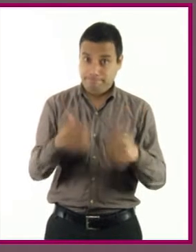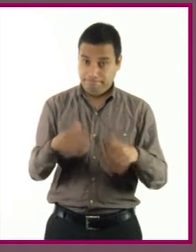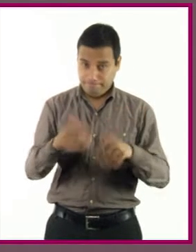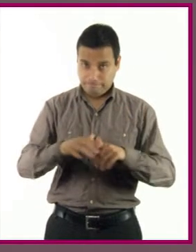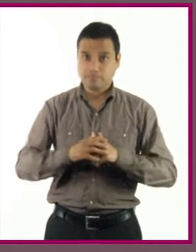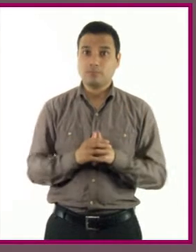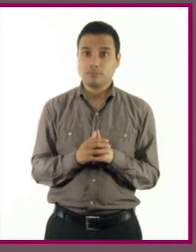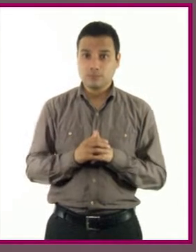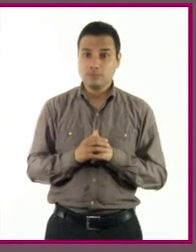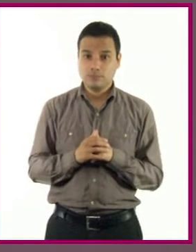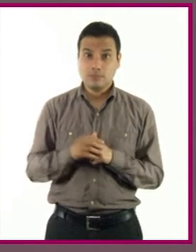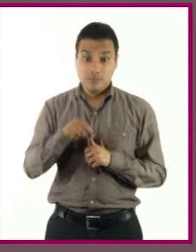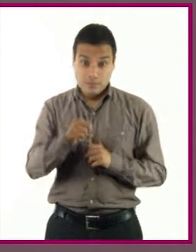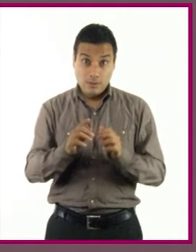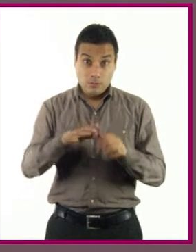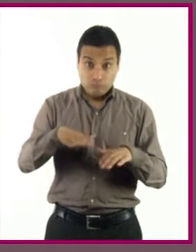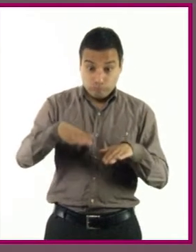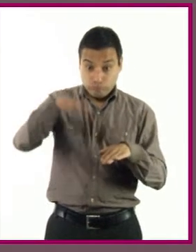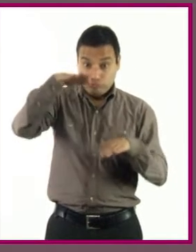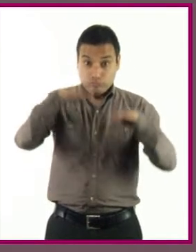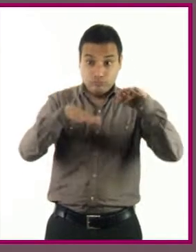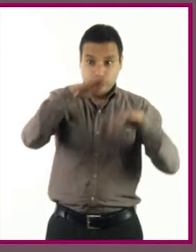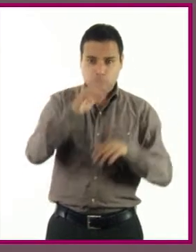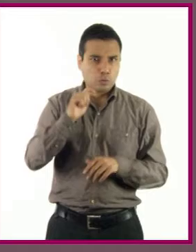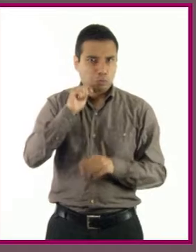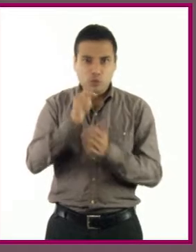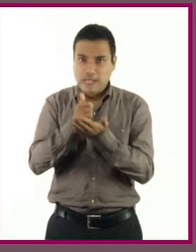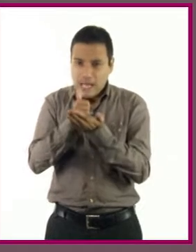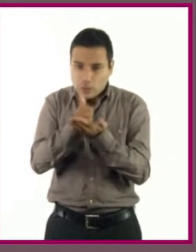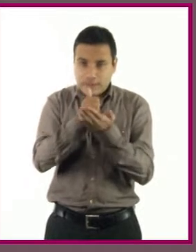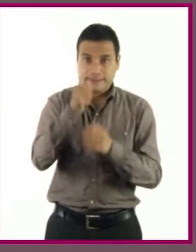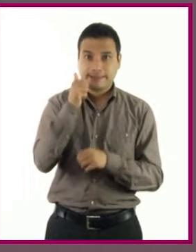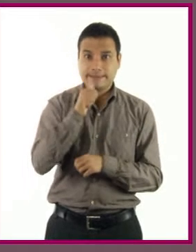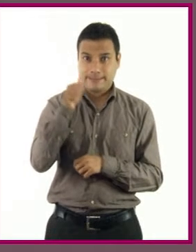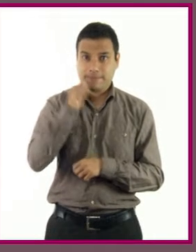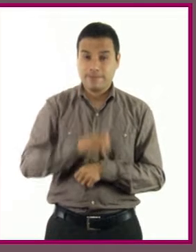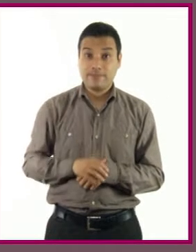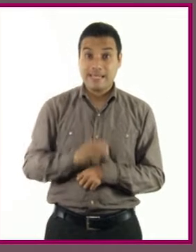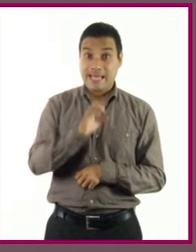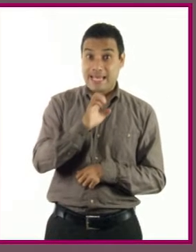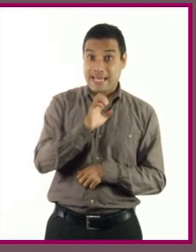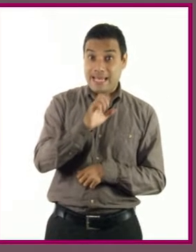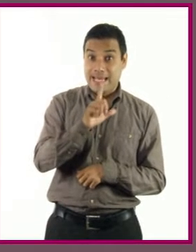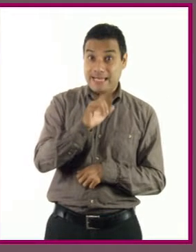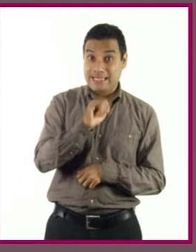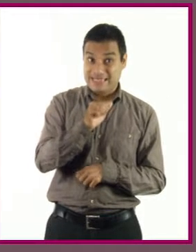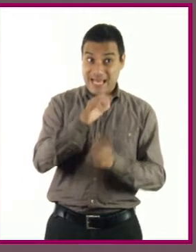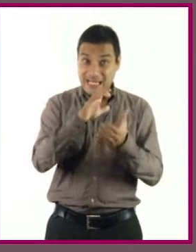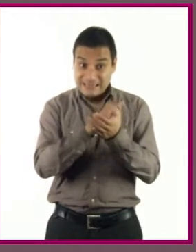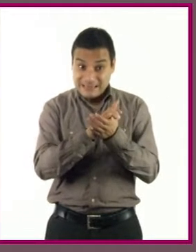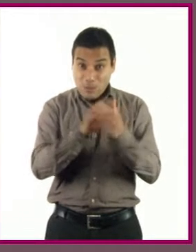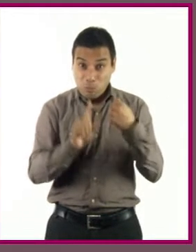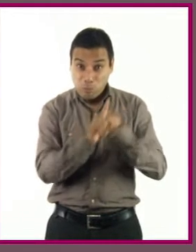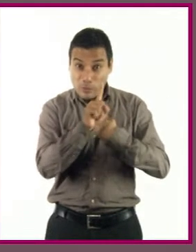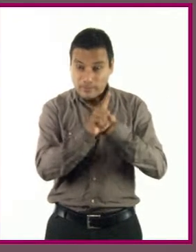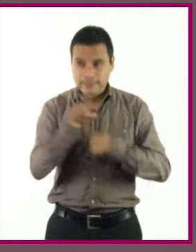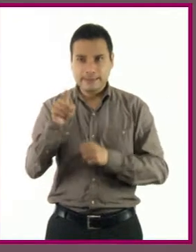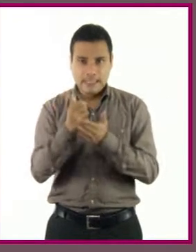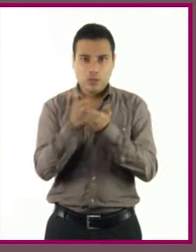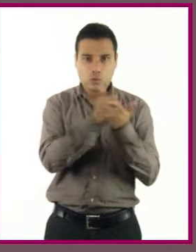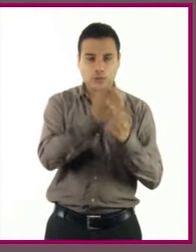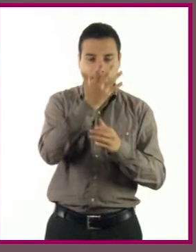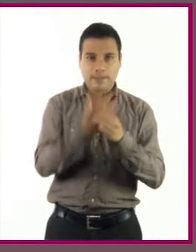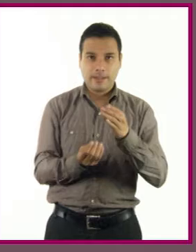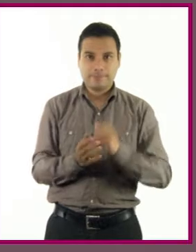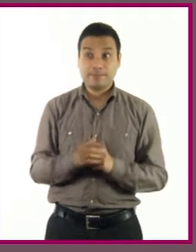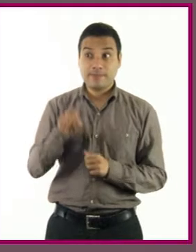aun cuando ellas ya eran adultas, llegando a ayudar a su hermana Elisa a escapar de su marido. La carrera como escritora de